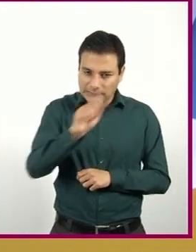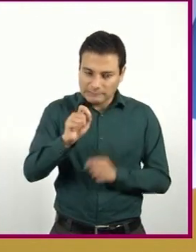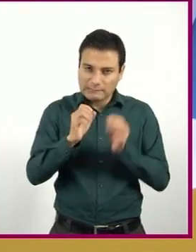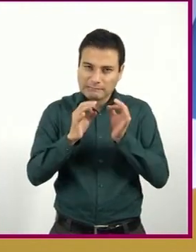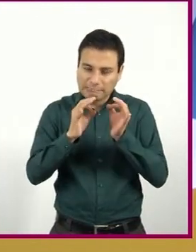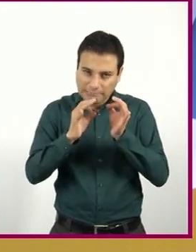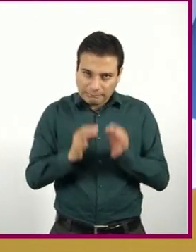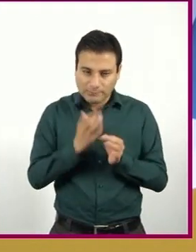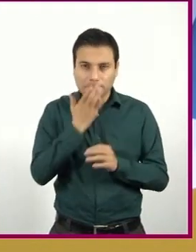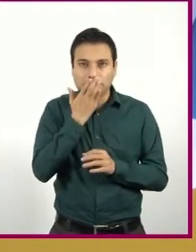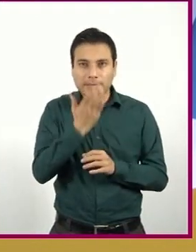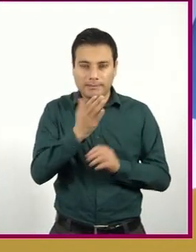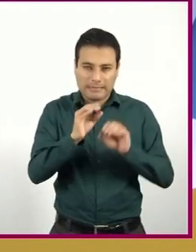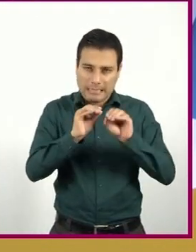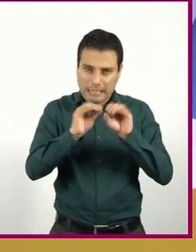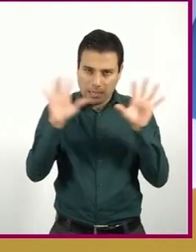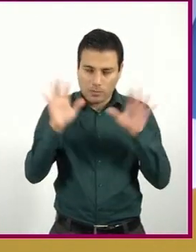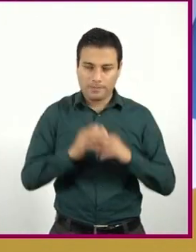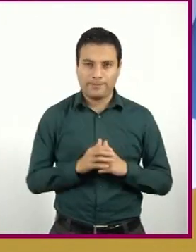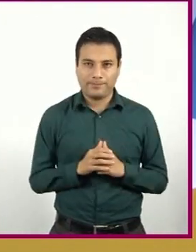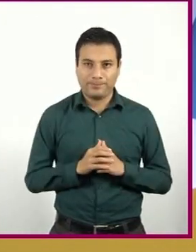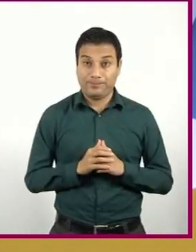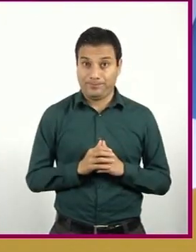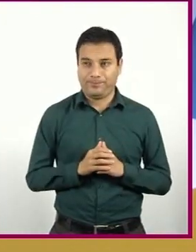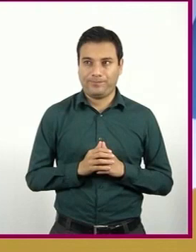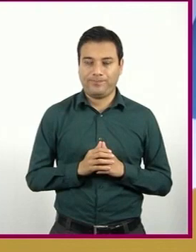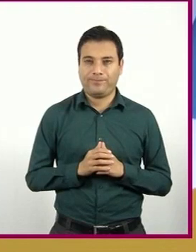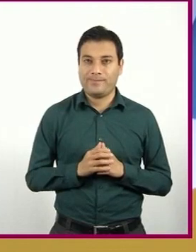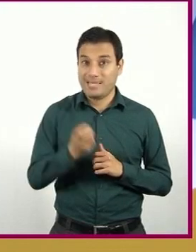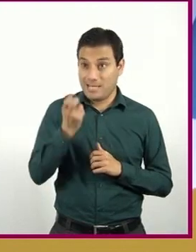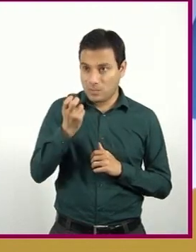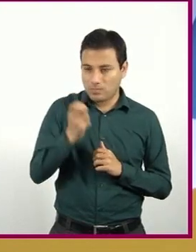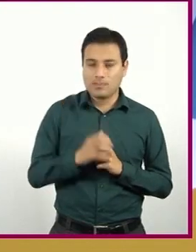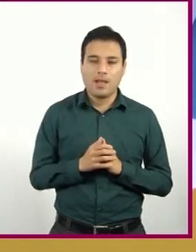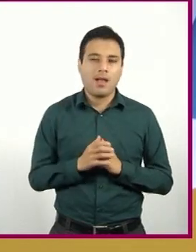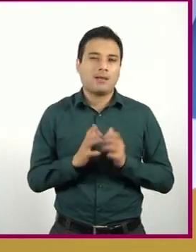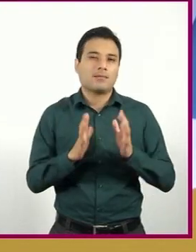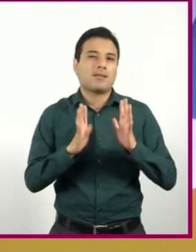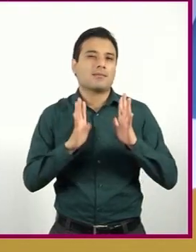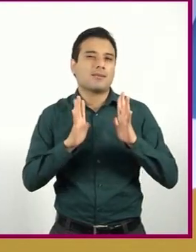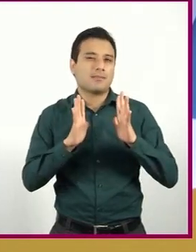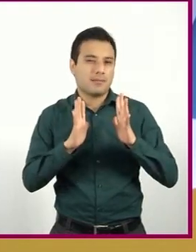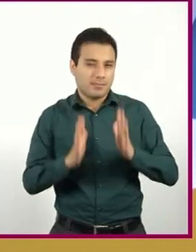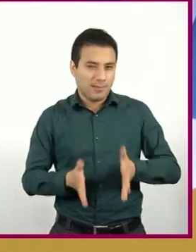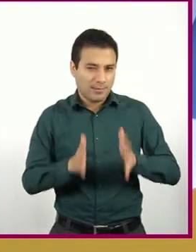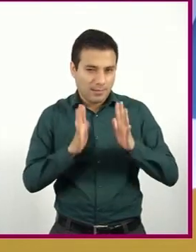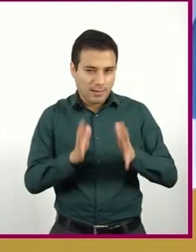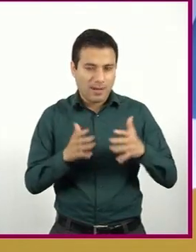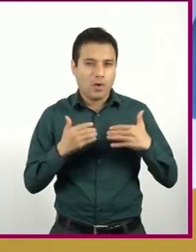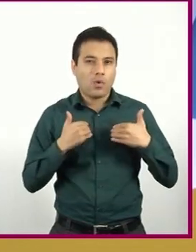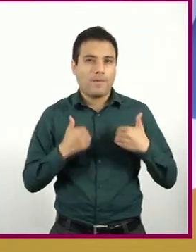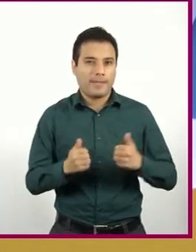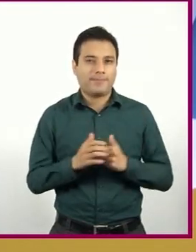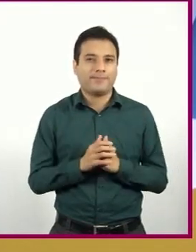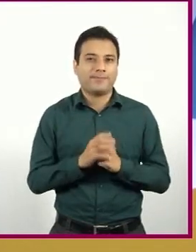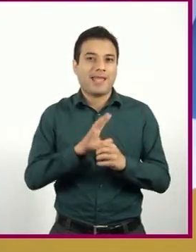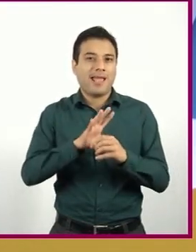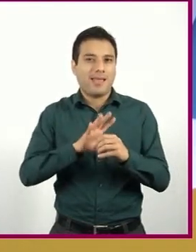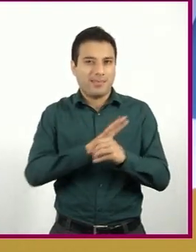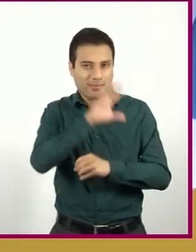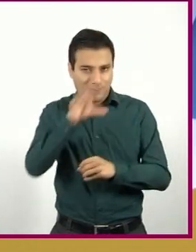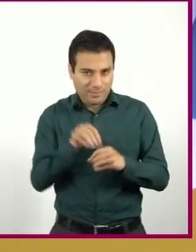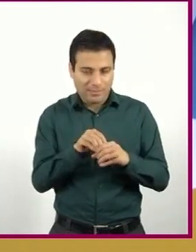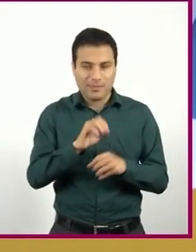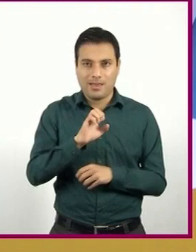que los dividimos. Con este círculo ya me queda más claro el concepto de entero y